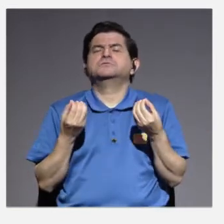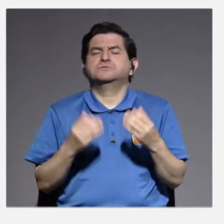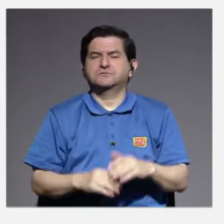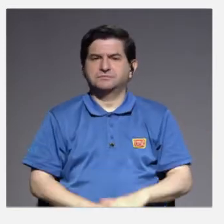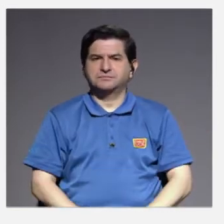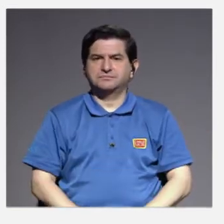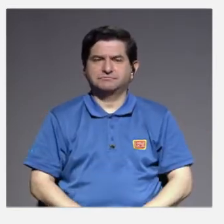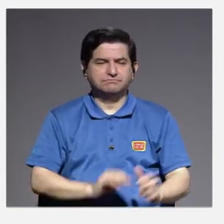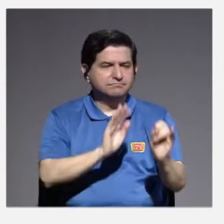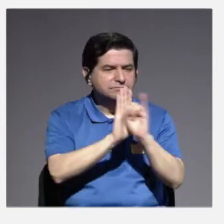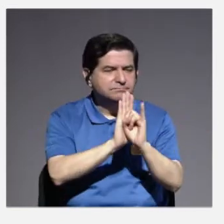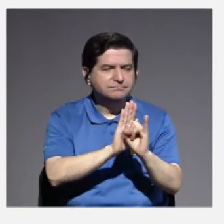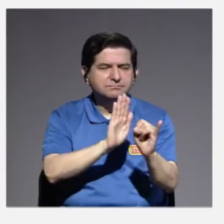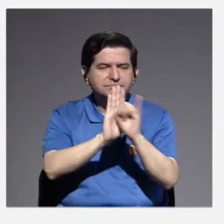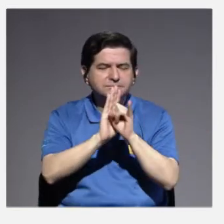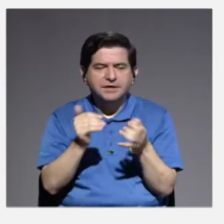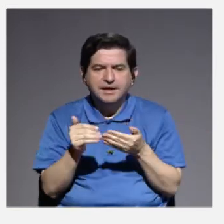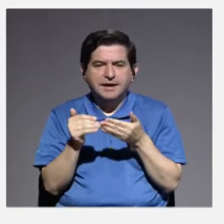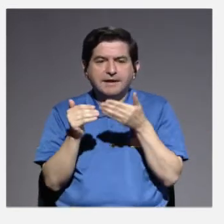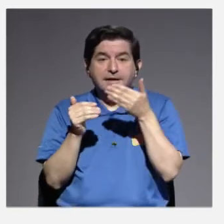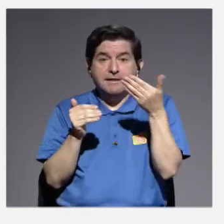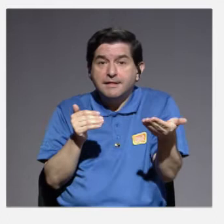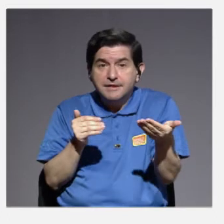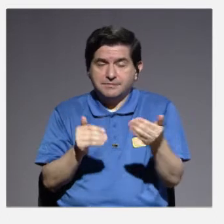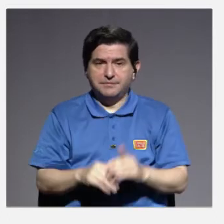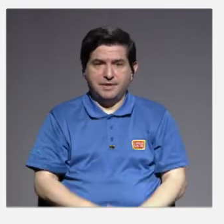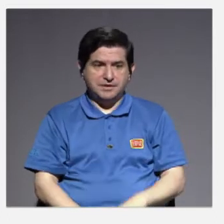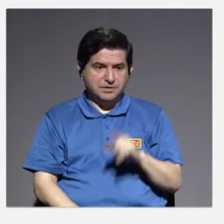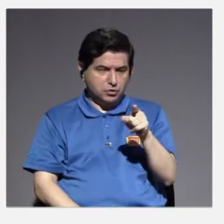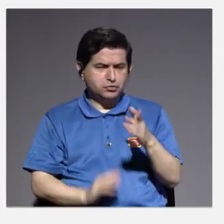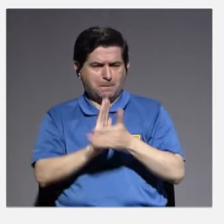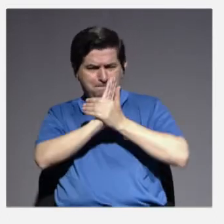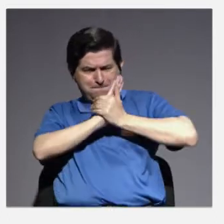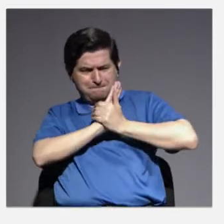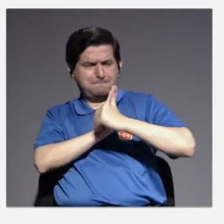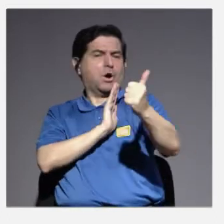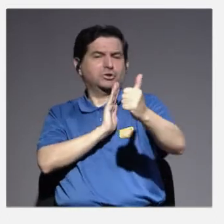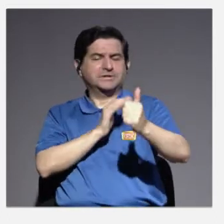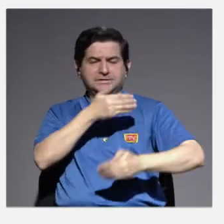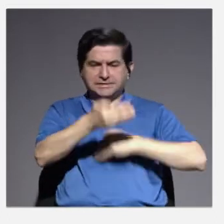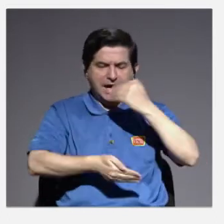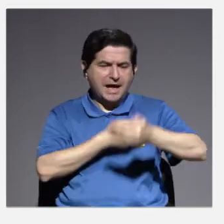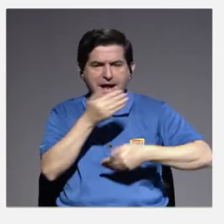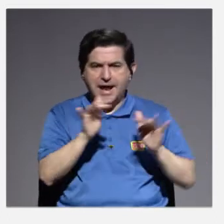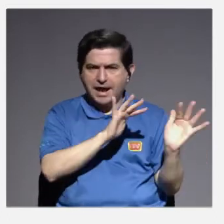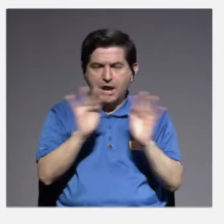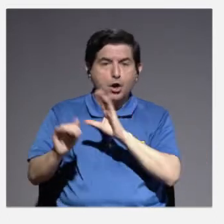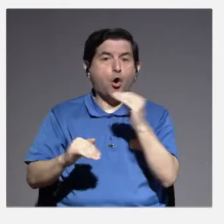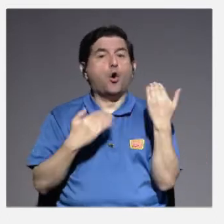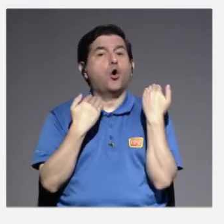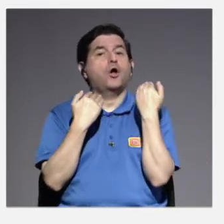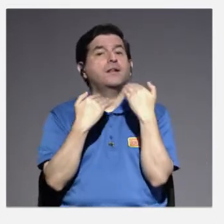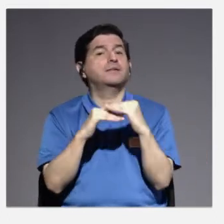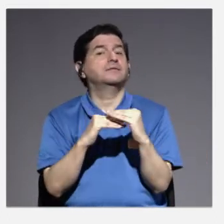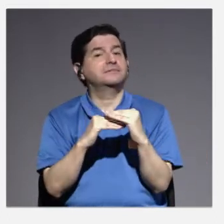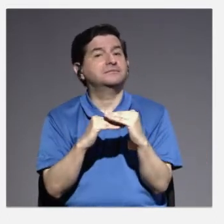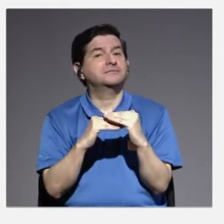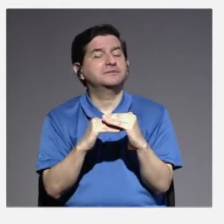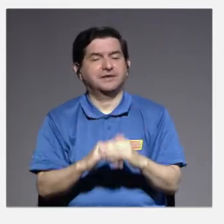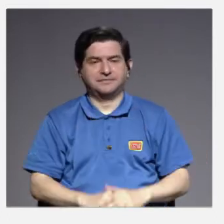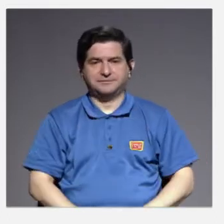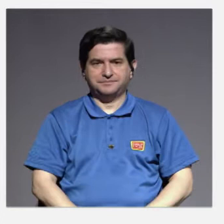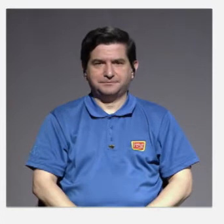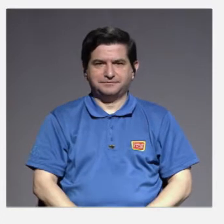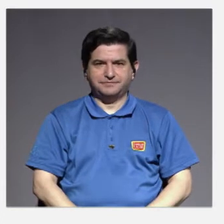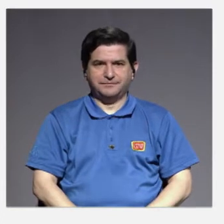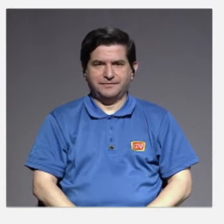fue identificar los elementos que vienen a potencializar la digitalización o que vienen a limitarla. A nivel, digamos,